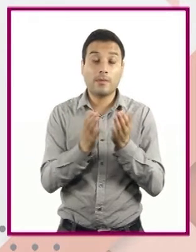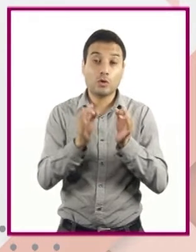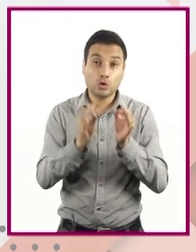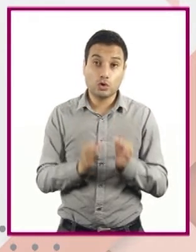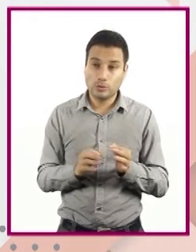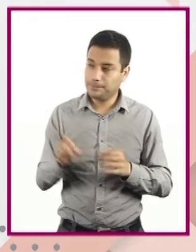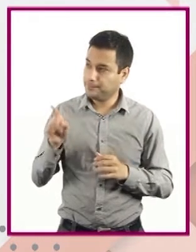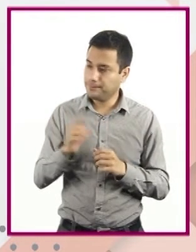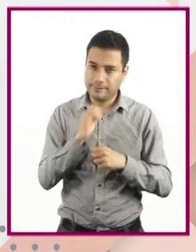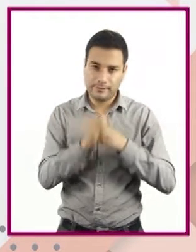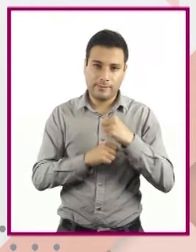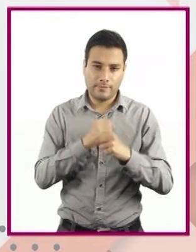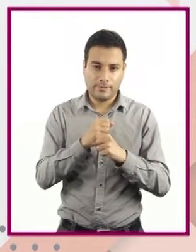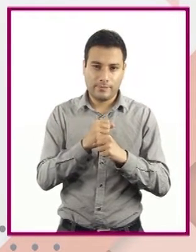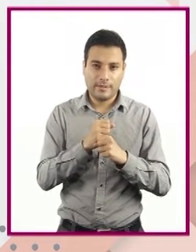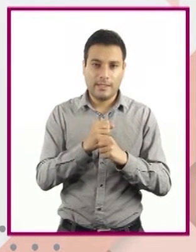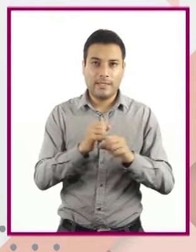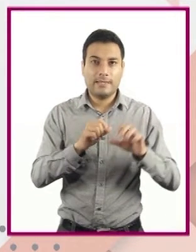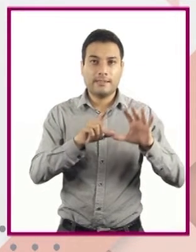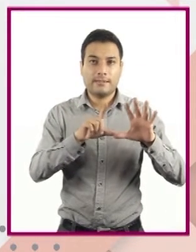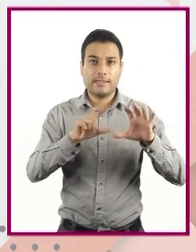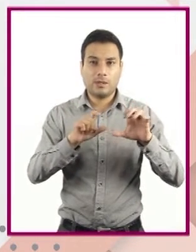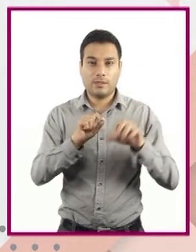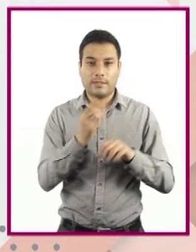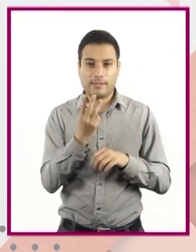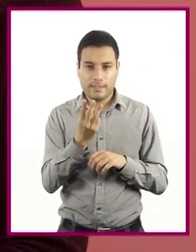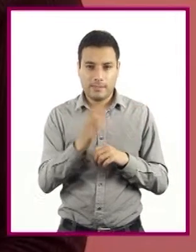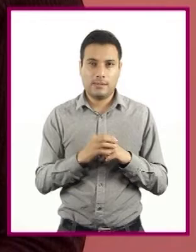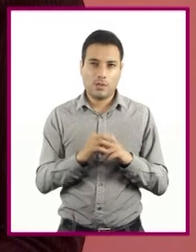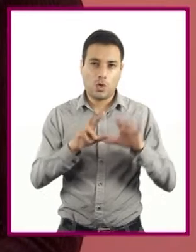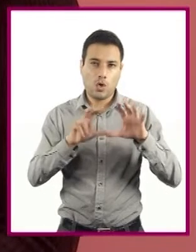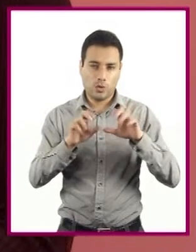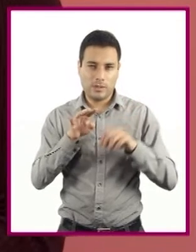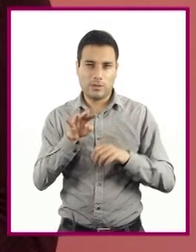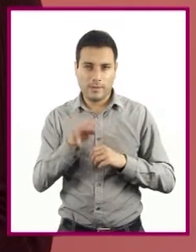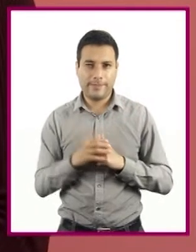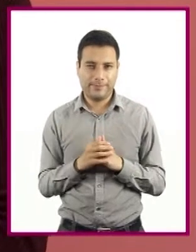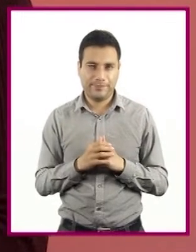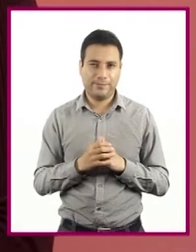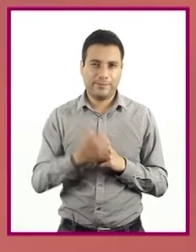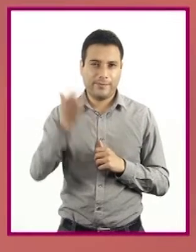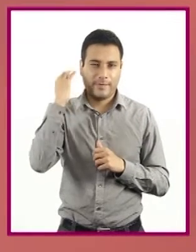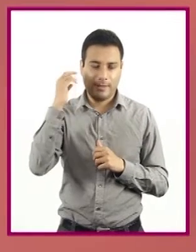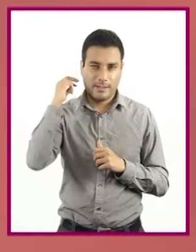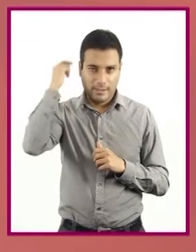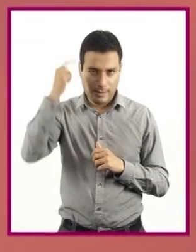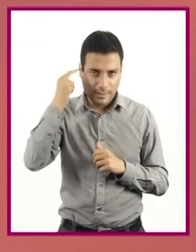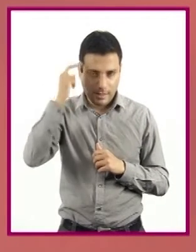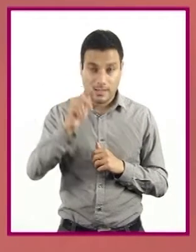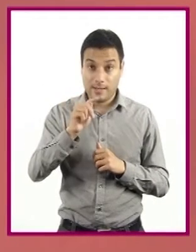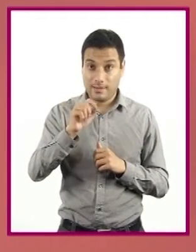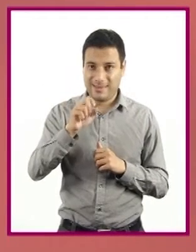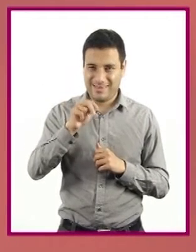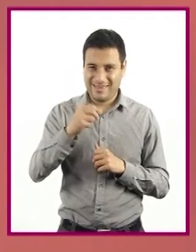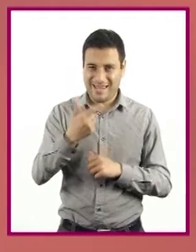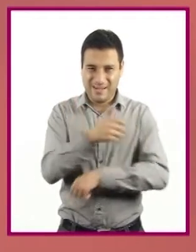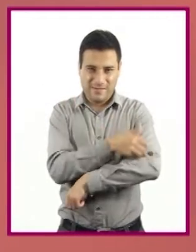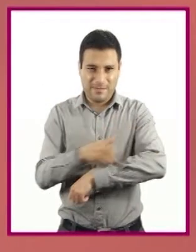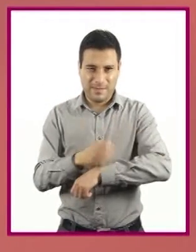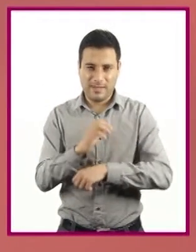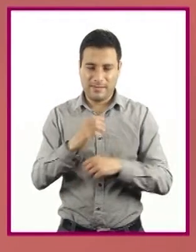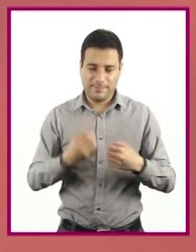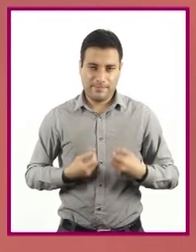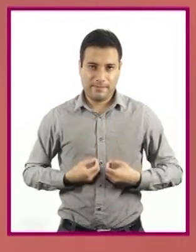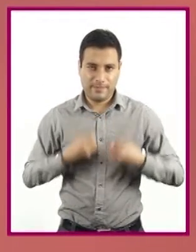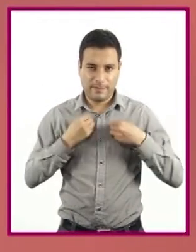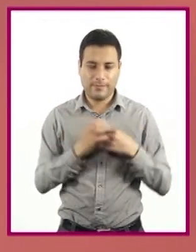773 y 819 de nuestra era durante la dinastía Tang. La tercera importante característica se